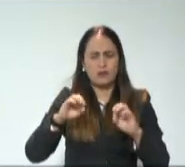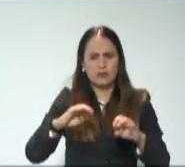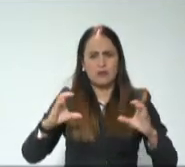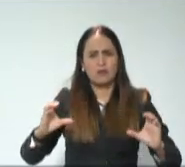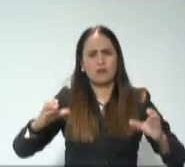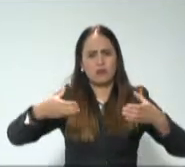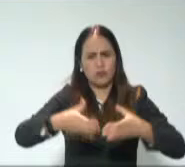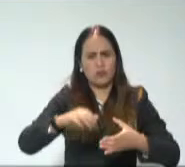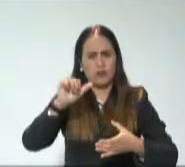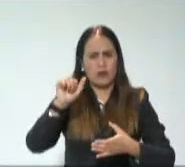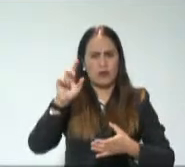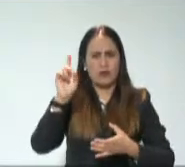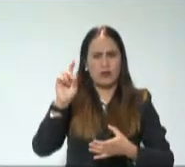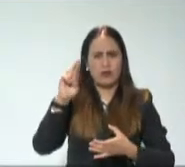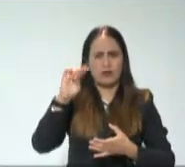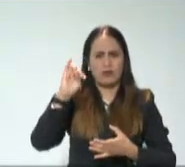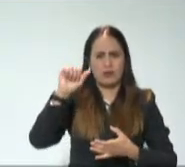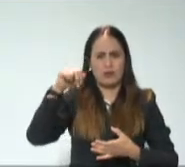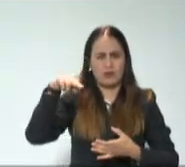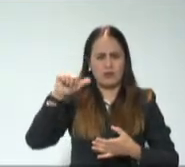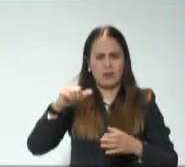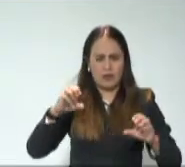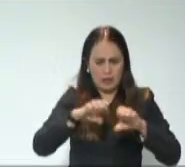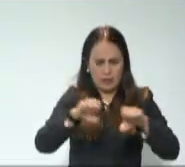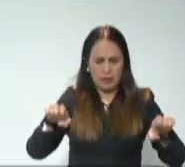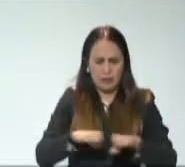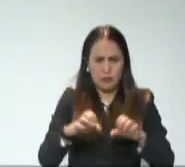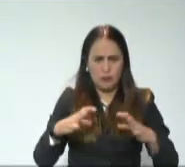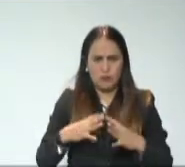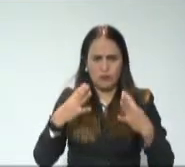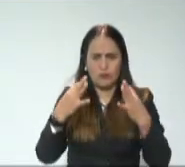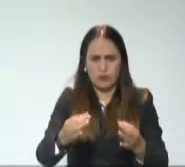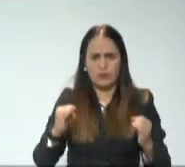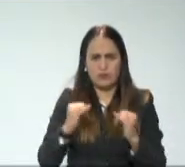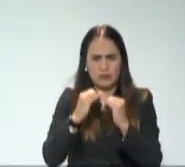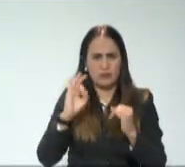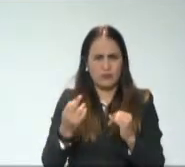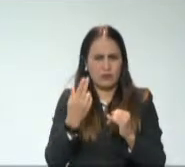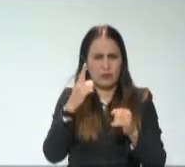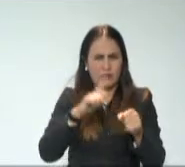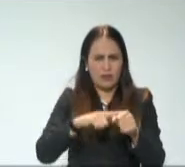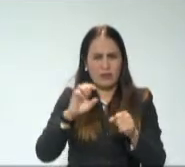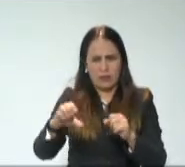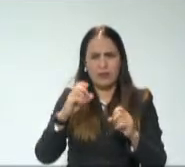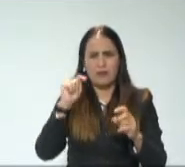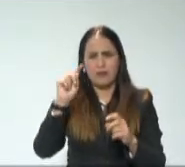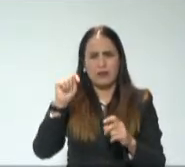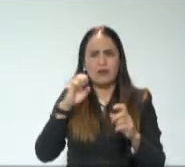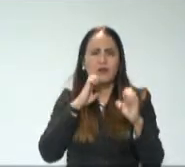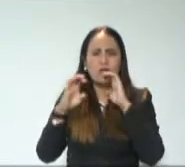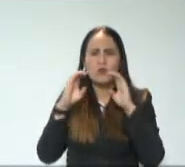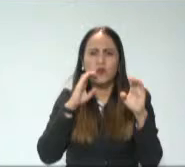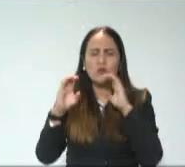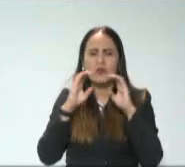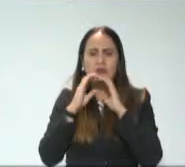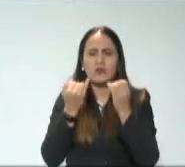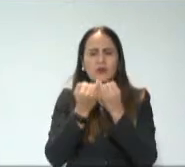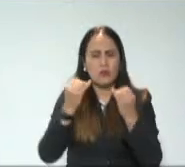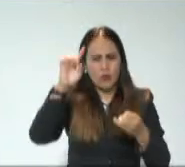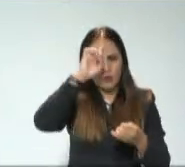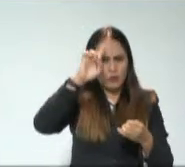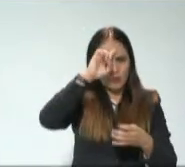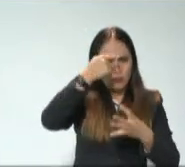Adriana labardini dentro del equipo fundador Instituto Federal de telecomunicaciones así como asesor del